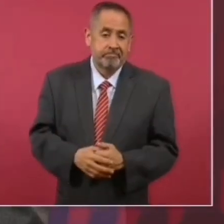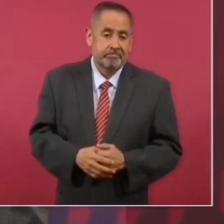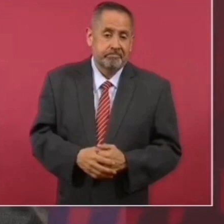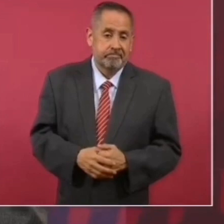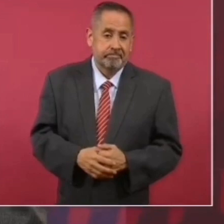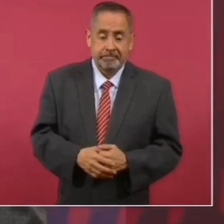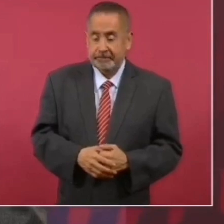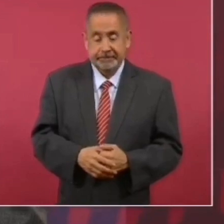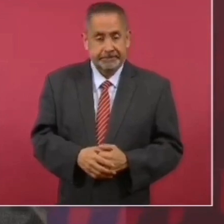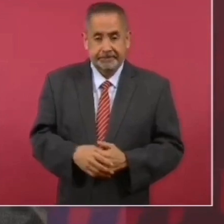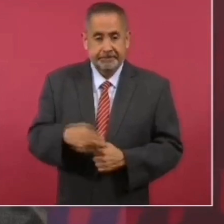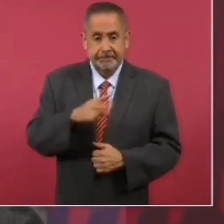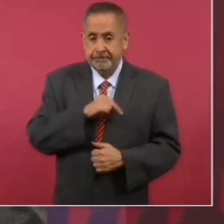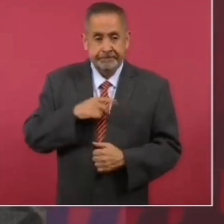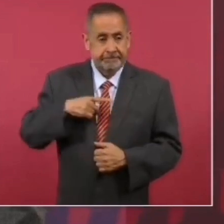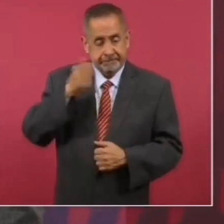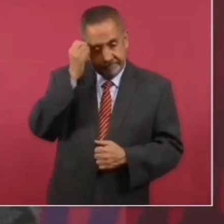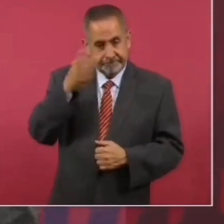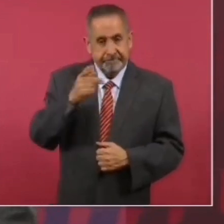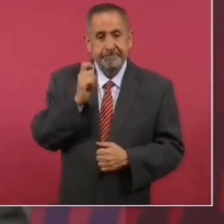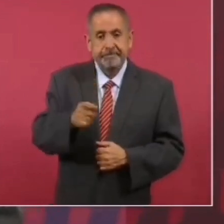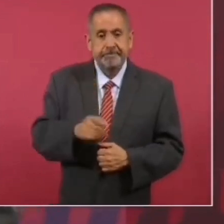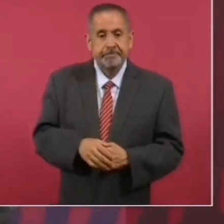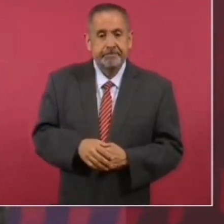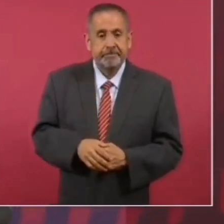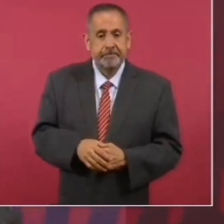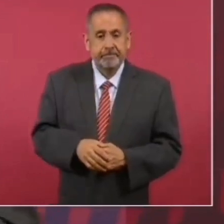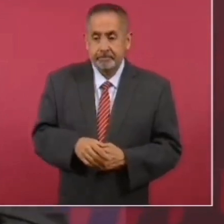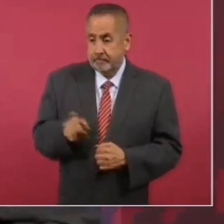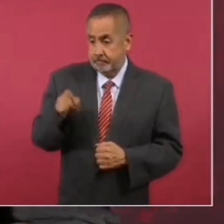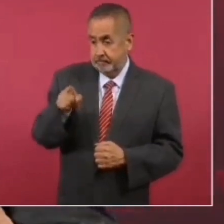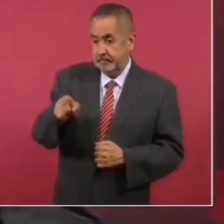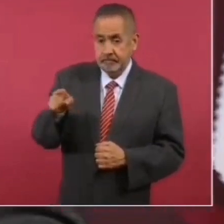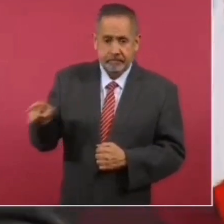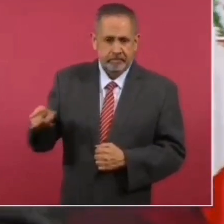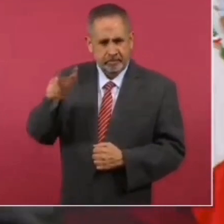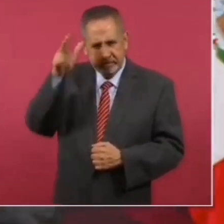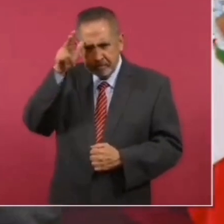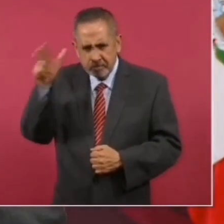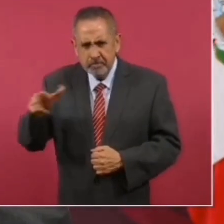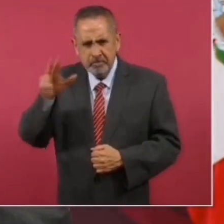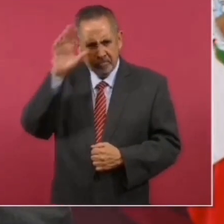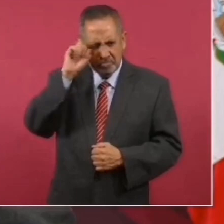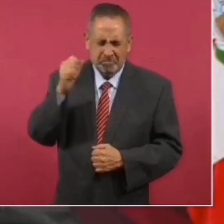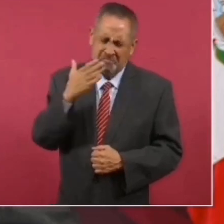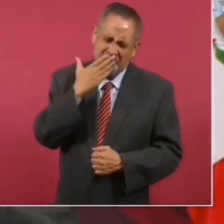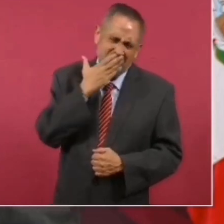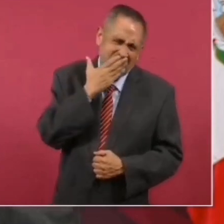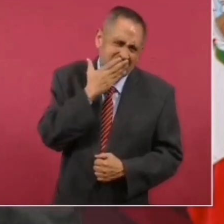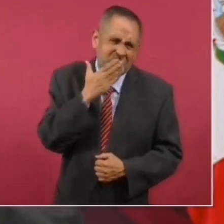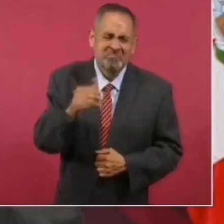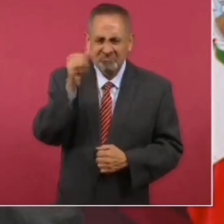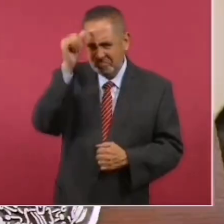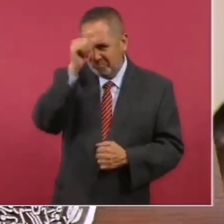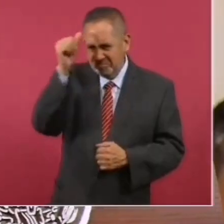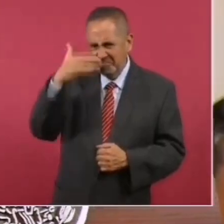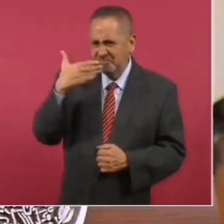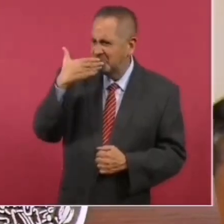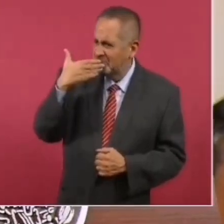de que a esos dos curas buenos y rebeldes